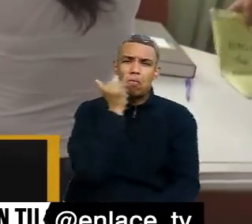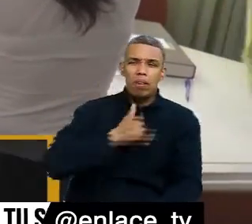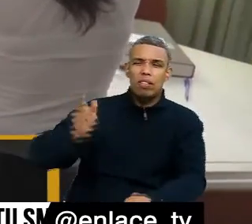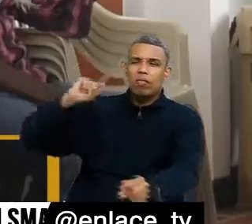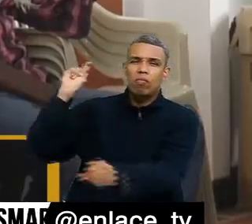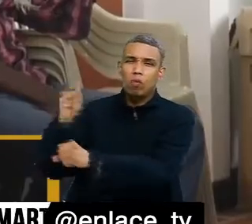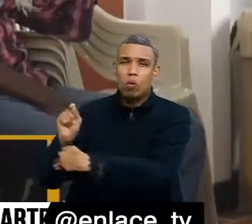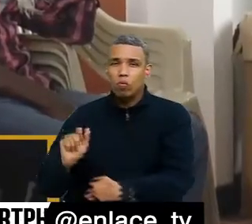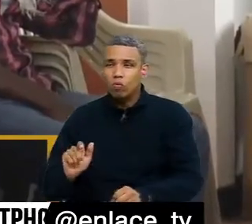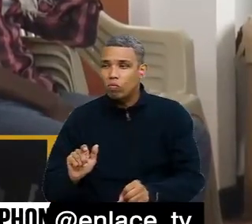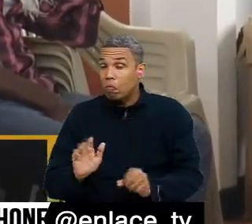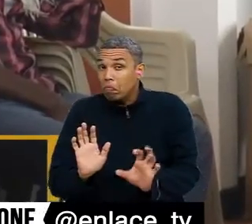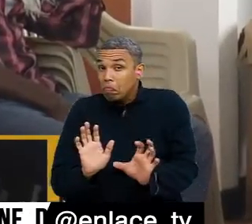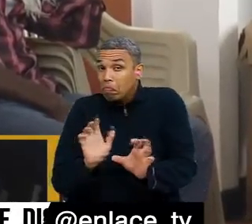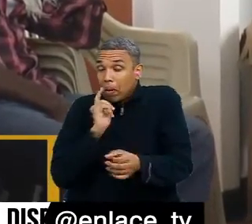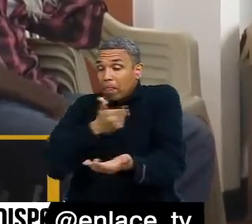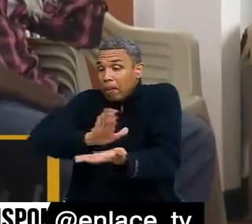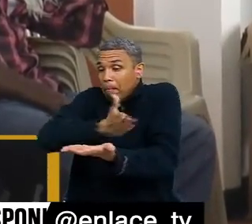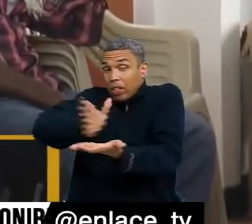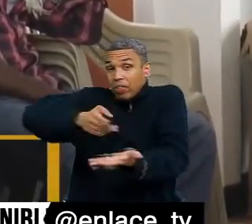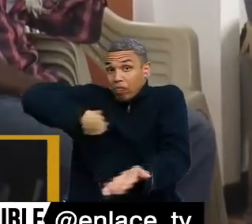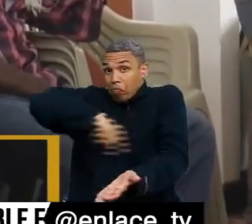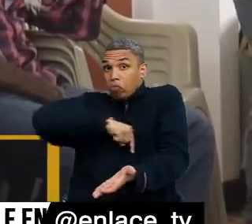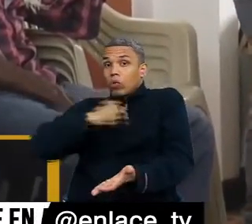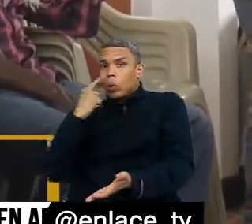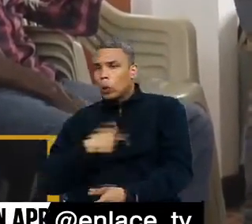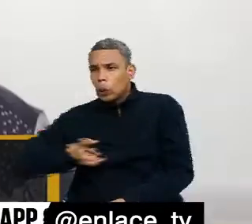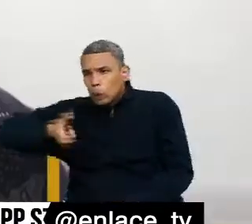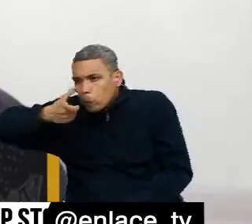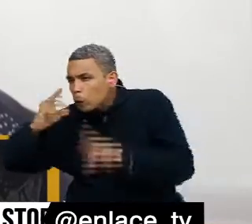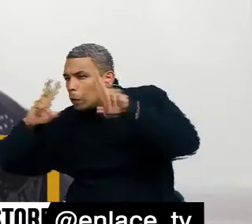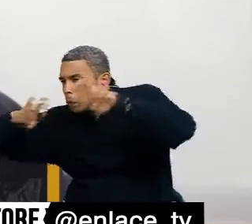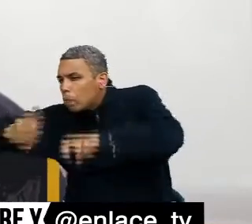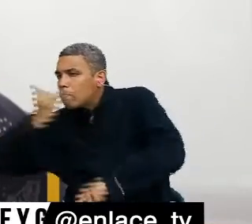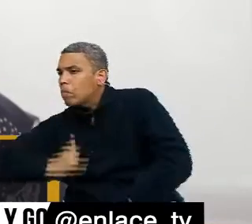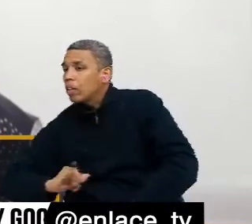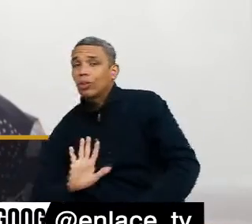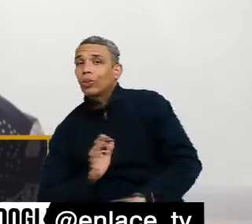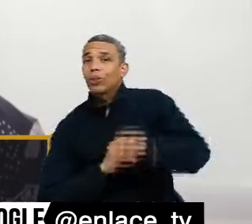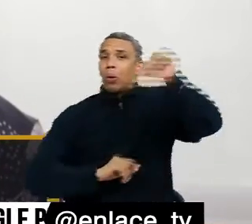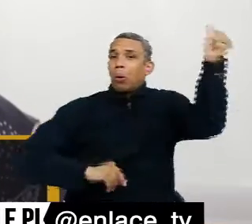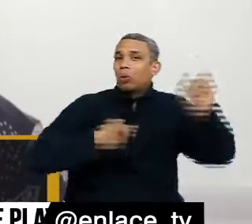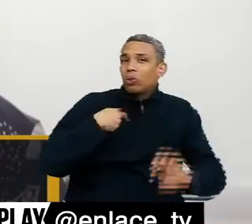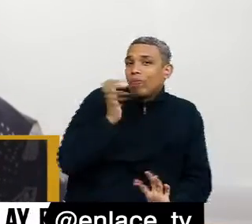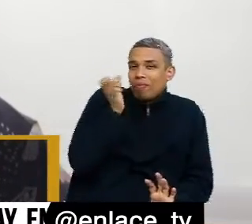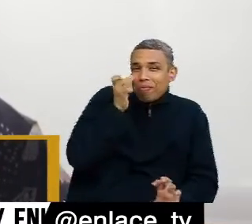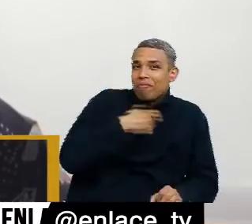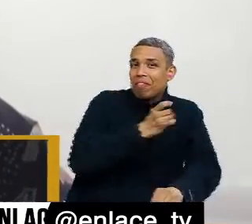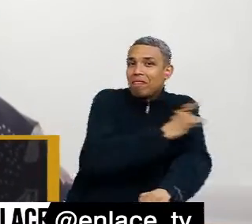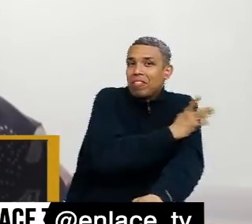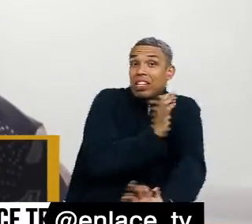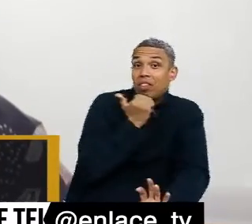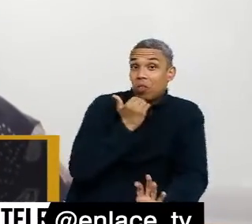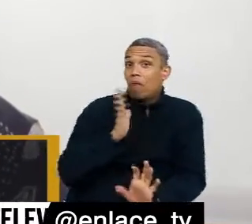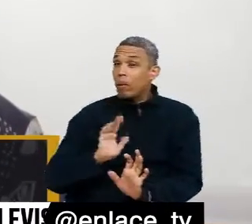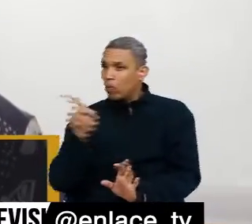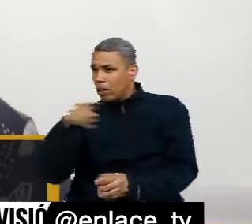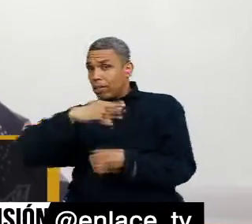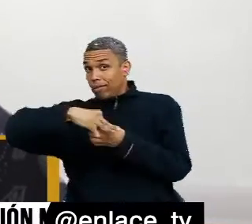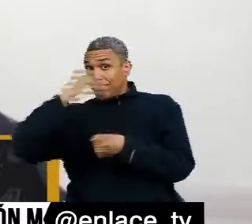a recibir resolución, esa es la norma, lo dice, y además de eso, pues la Secretaría de Gobierno, que es la última